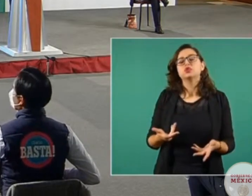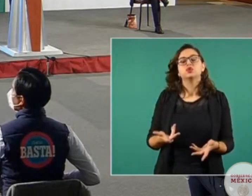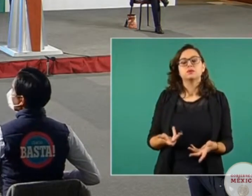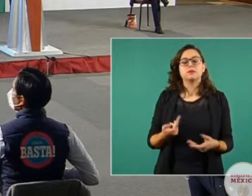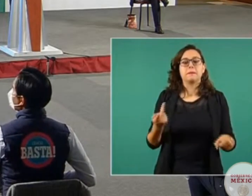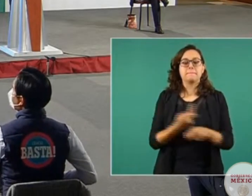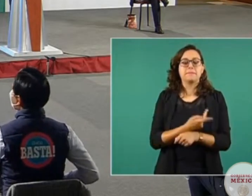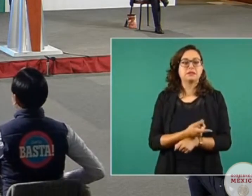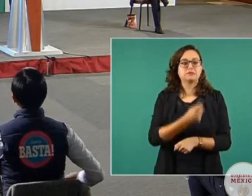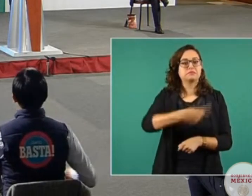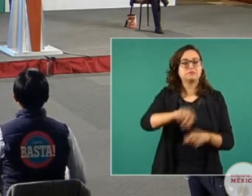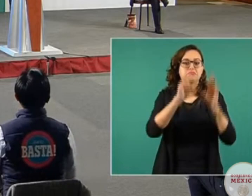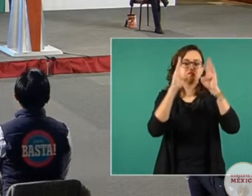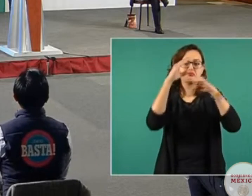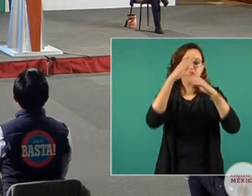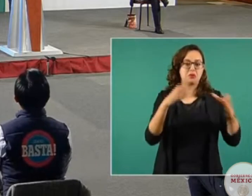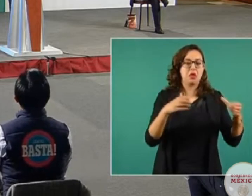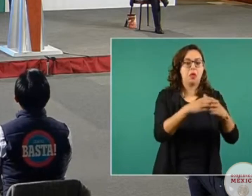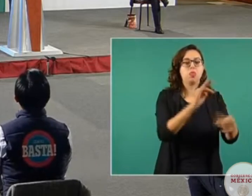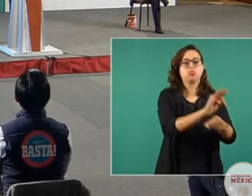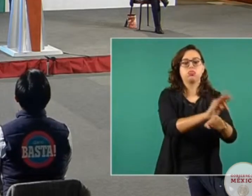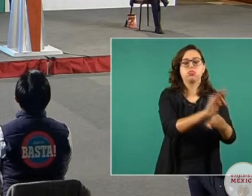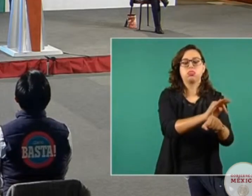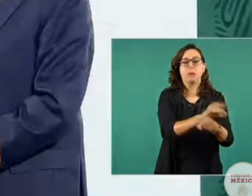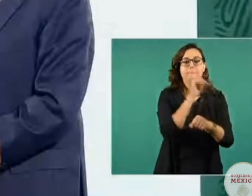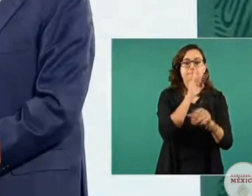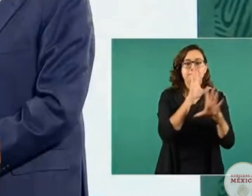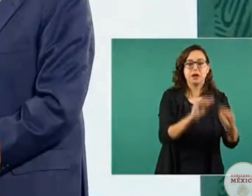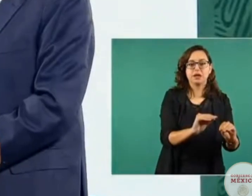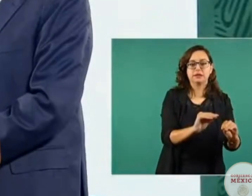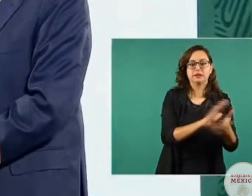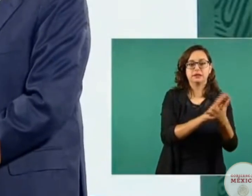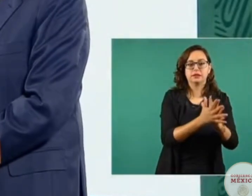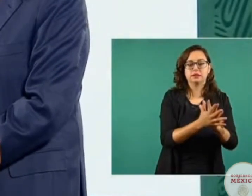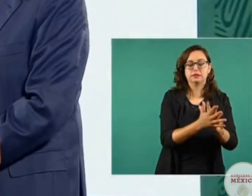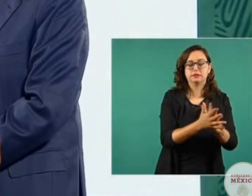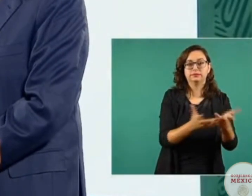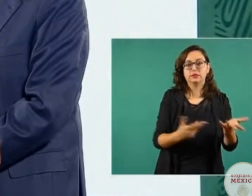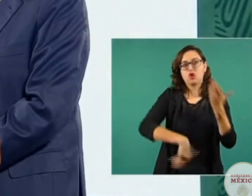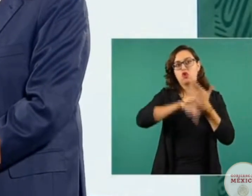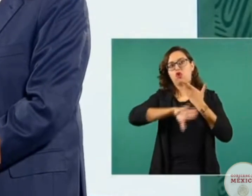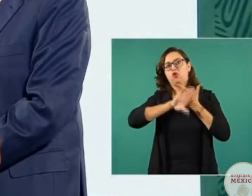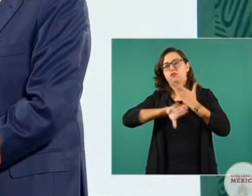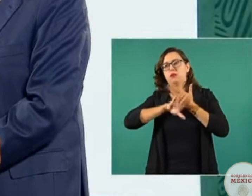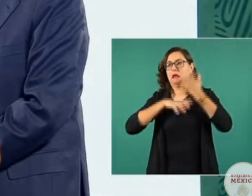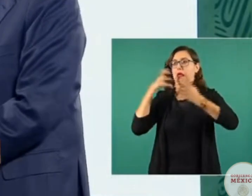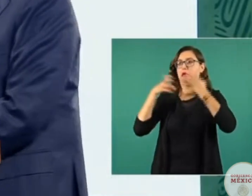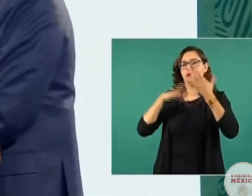con el bloque conservador, y gritan como pregoneros cuando nos atacan.